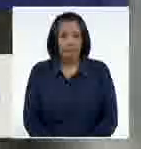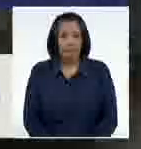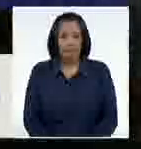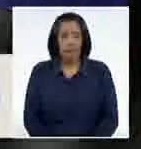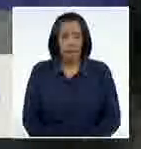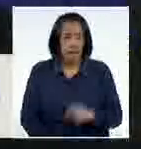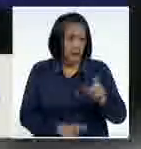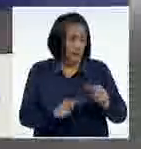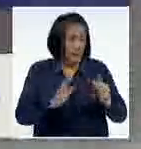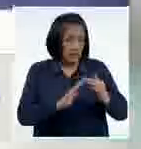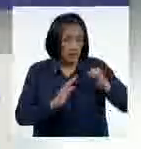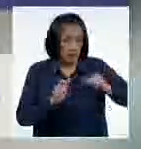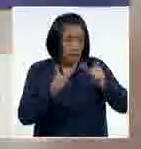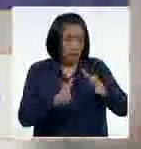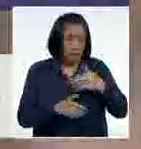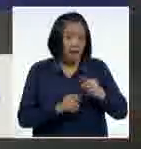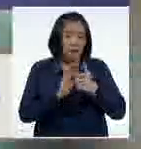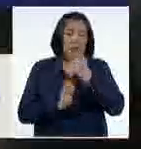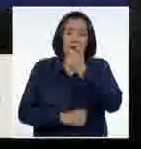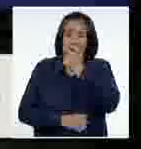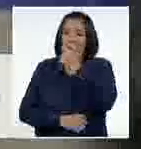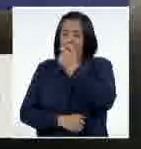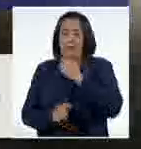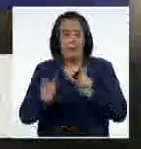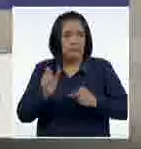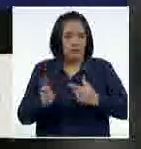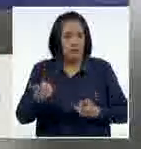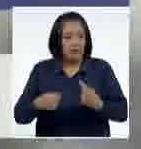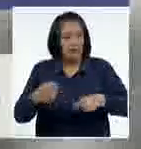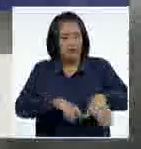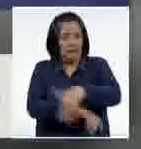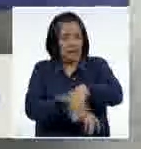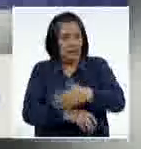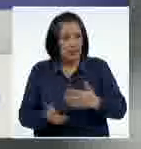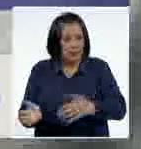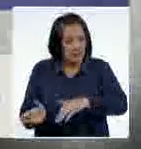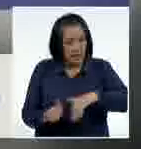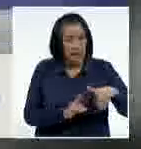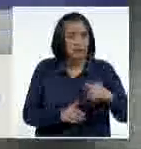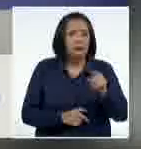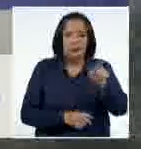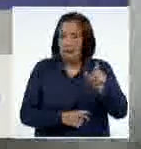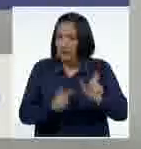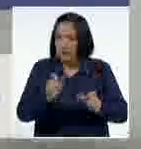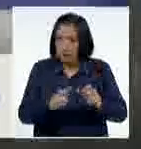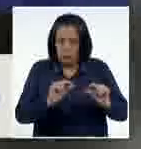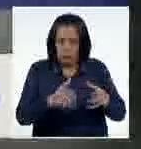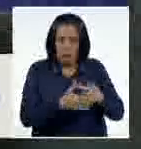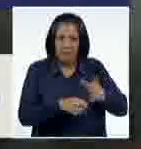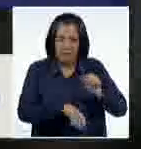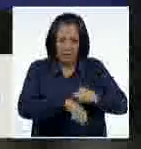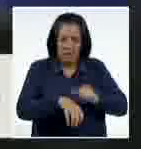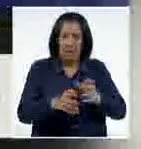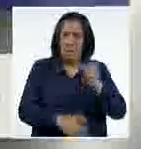Los serenos empezaron a perifonear para que los ambulantes se retiraran y es en ese momento que un grupo de personas lanzó una piedra contra